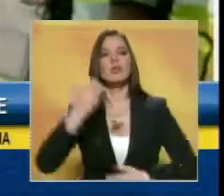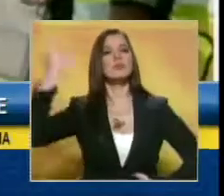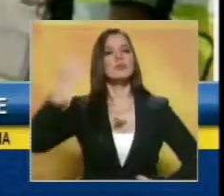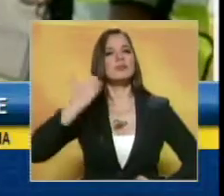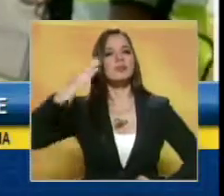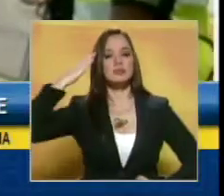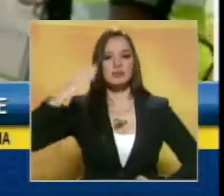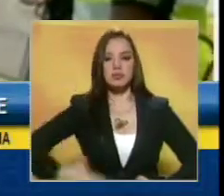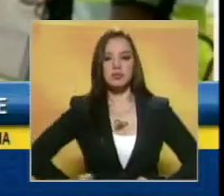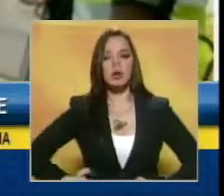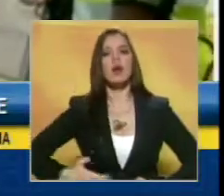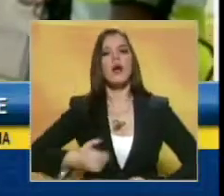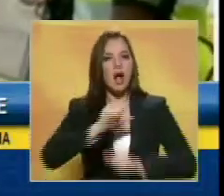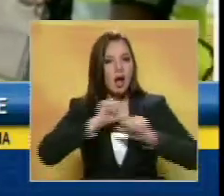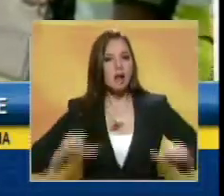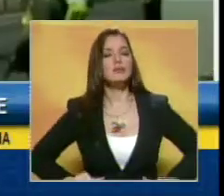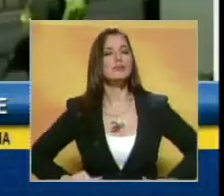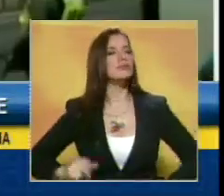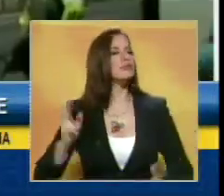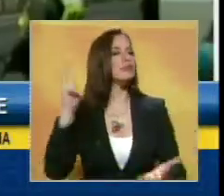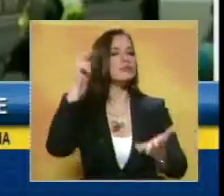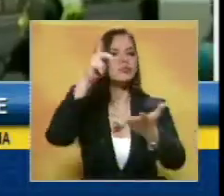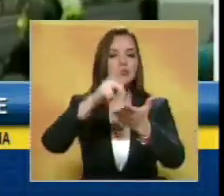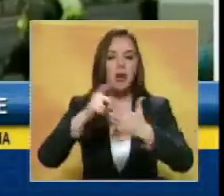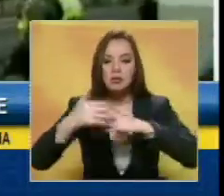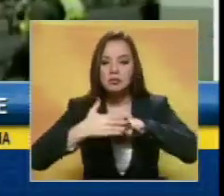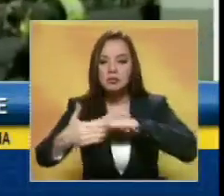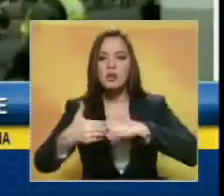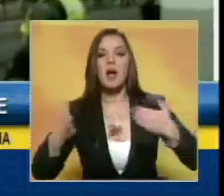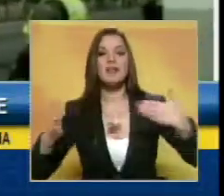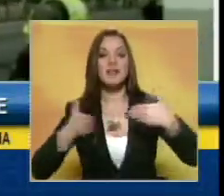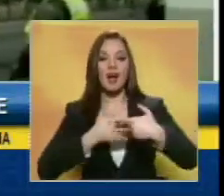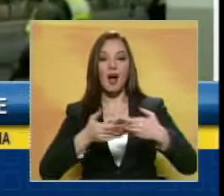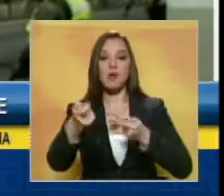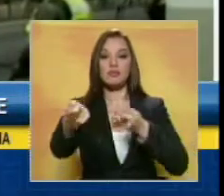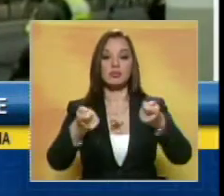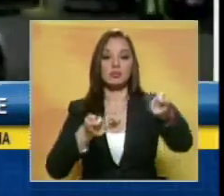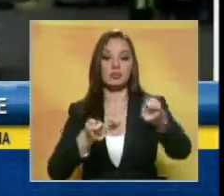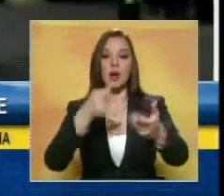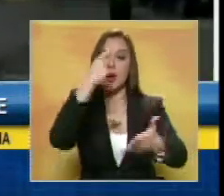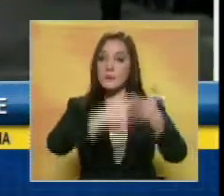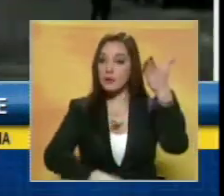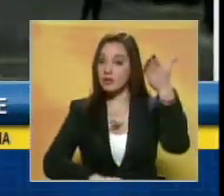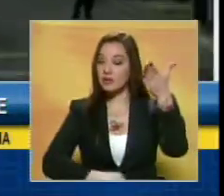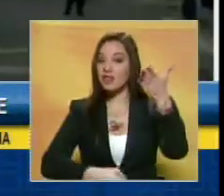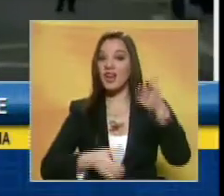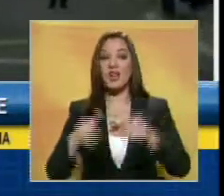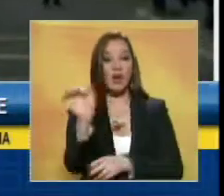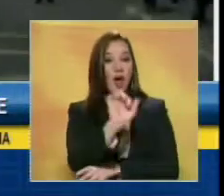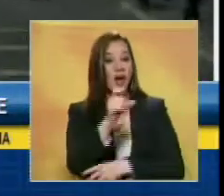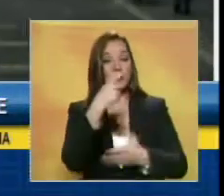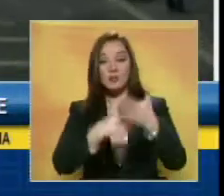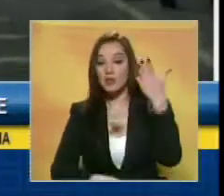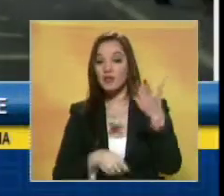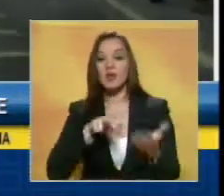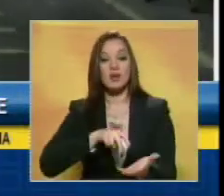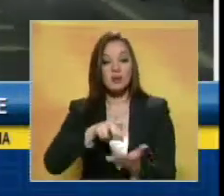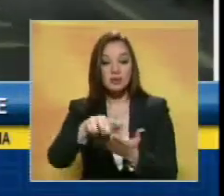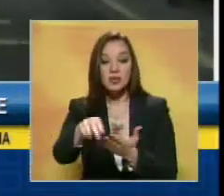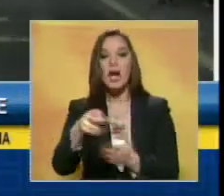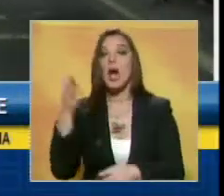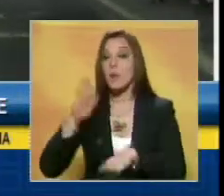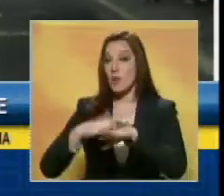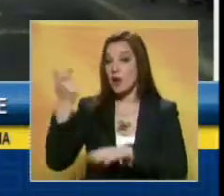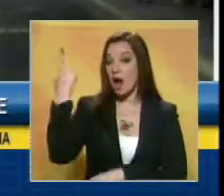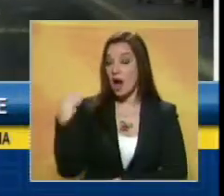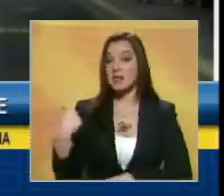Guardia Nacional cumplieron con este cierre de la frontera, tanto para vehículos como para peatones, dando cumplimiento así a los lineamientos dispuestos ayer por